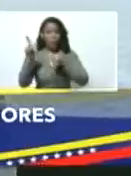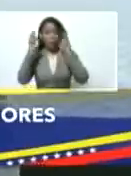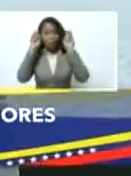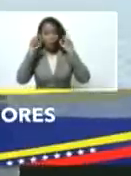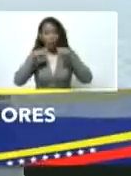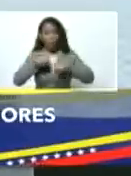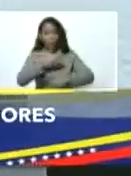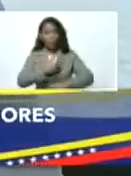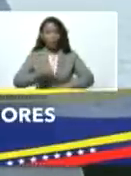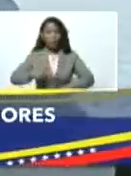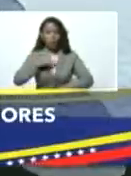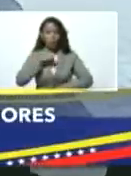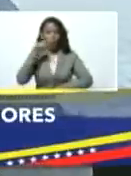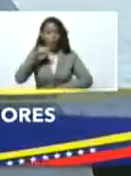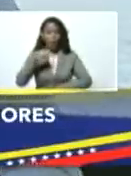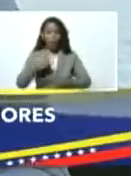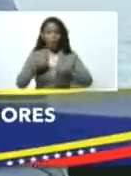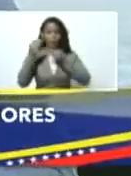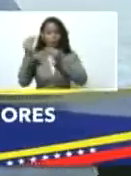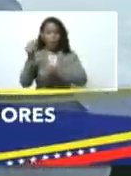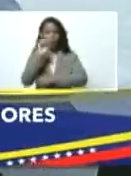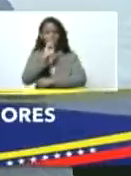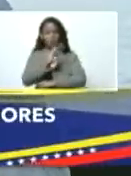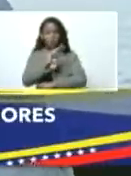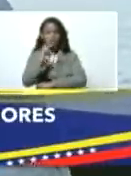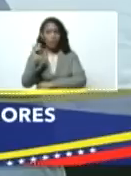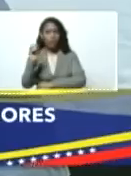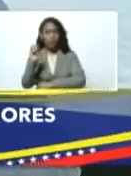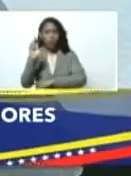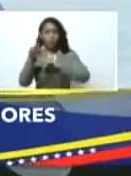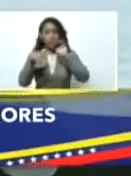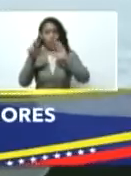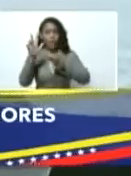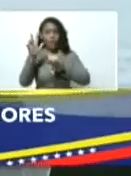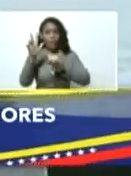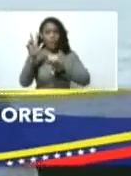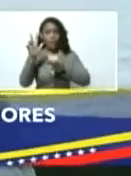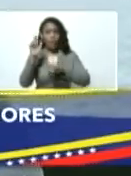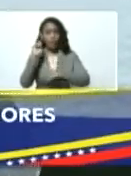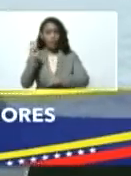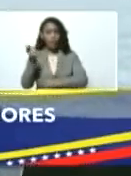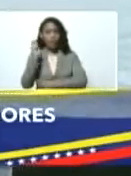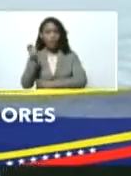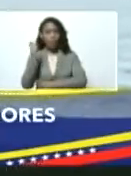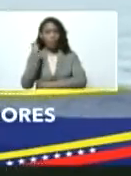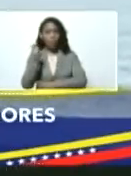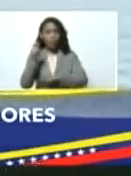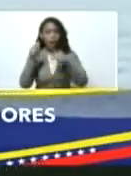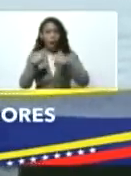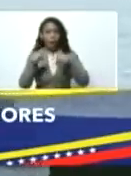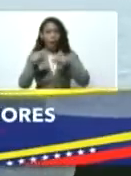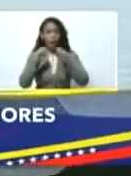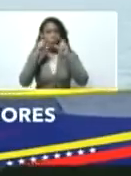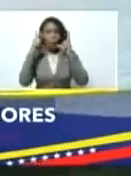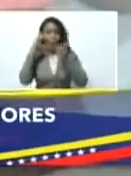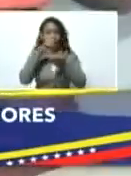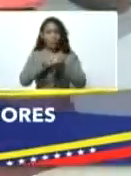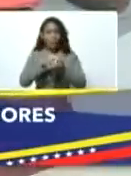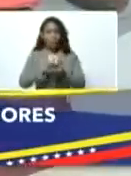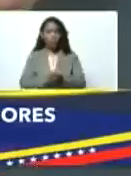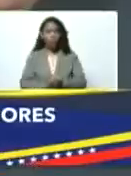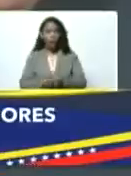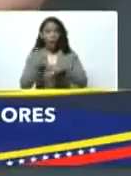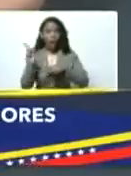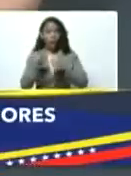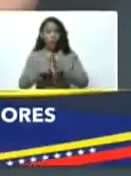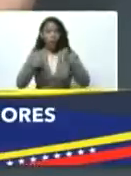presidente, estamos aquí entregando 213 financiamientos aquí en La Guaira, en el Estado de La Guaira, a estos